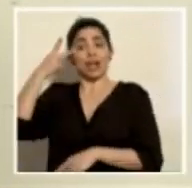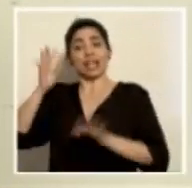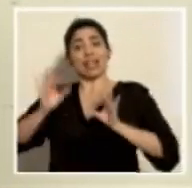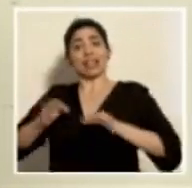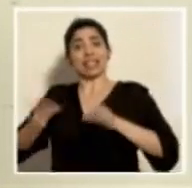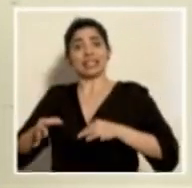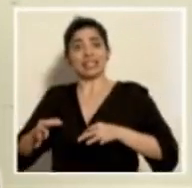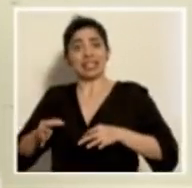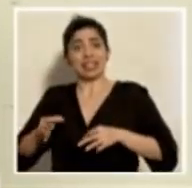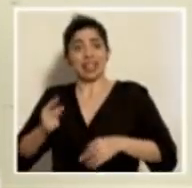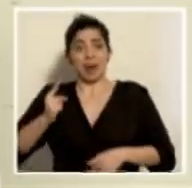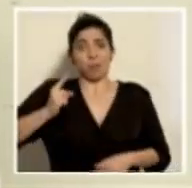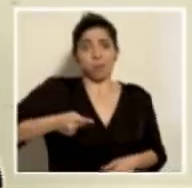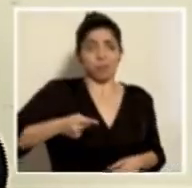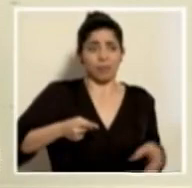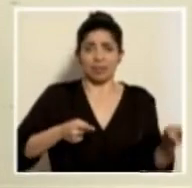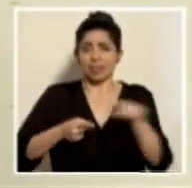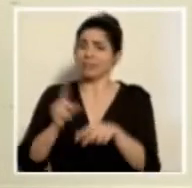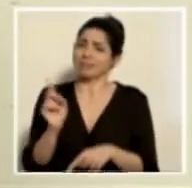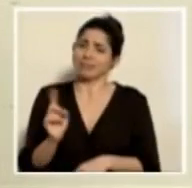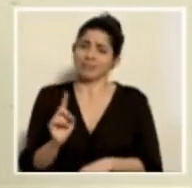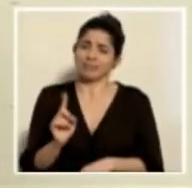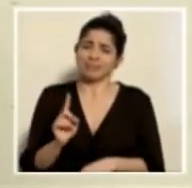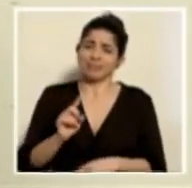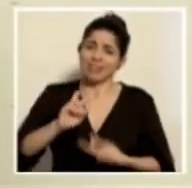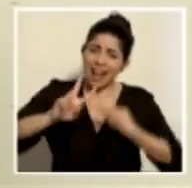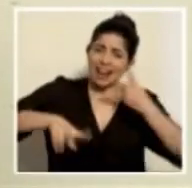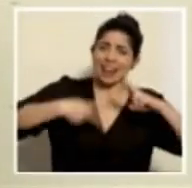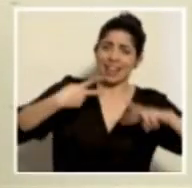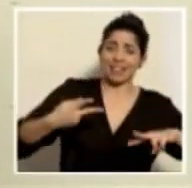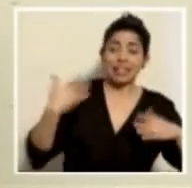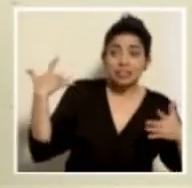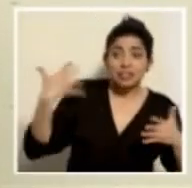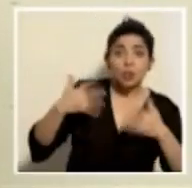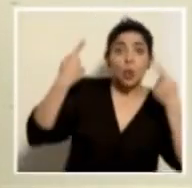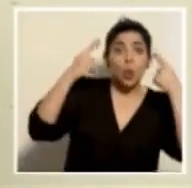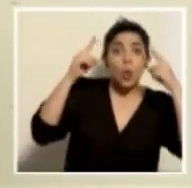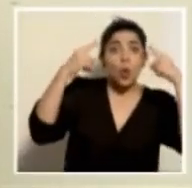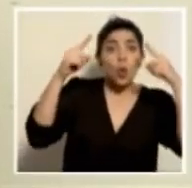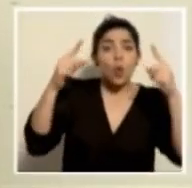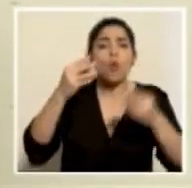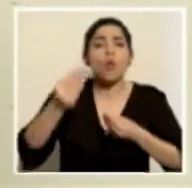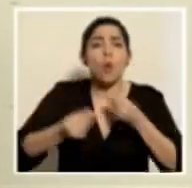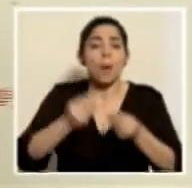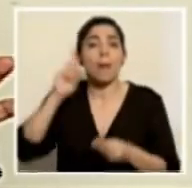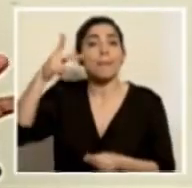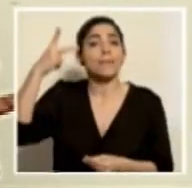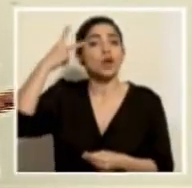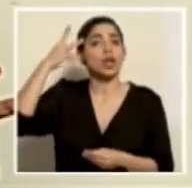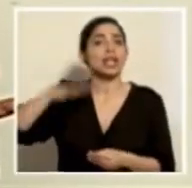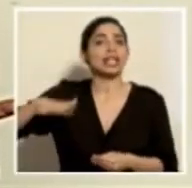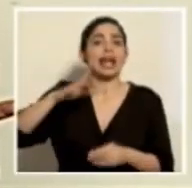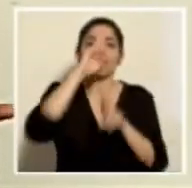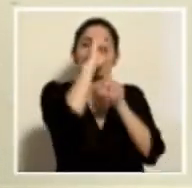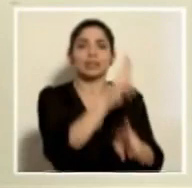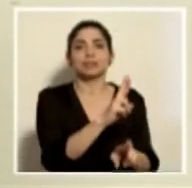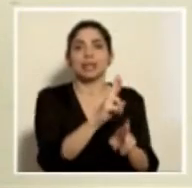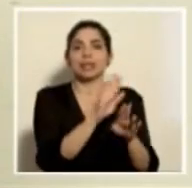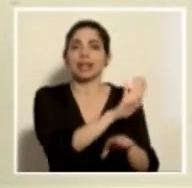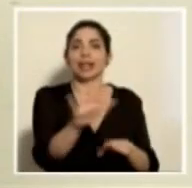la que impone. Ahí, eso creo que parte de lo que hemos logrado es que la política en esto respeta mucho la